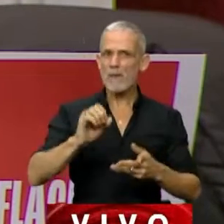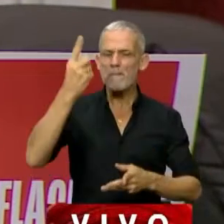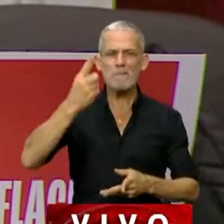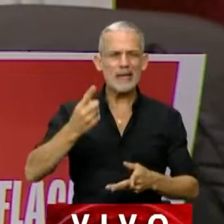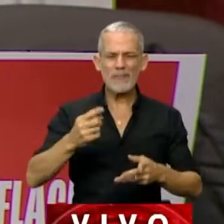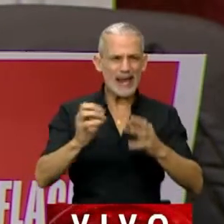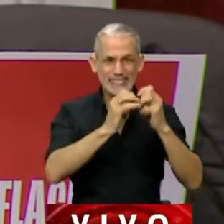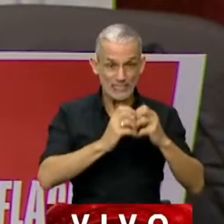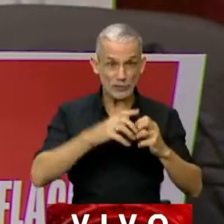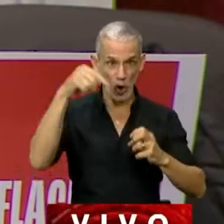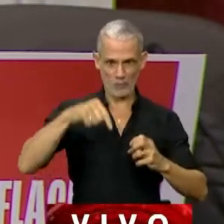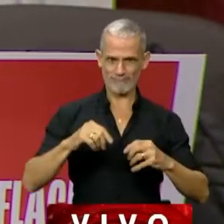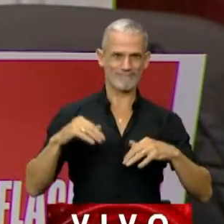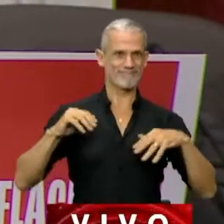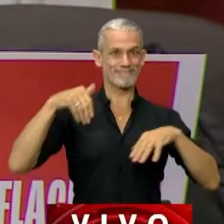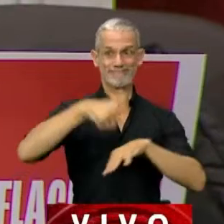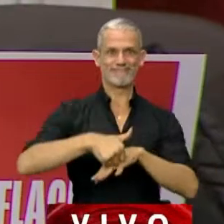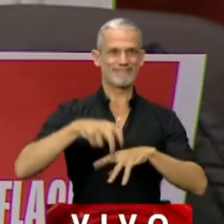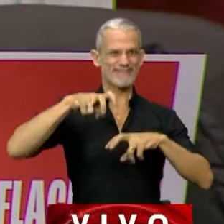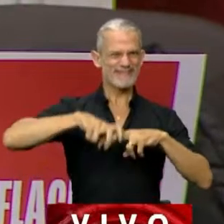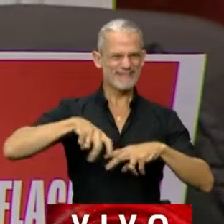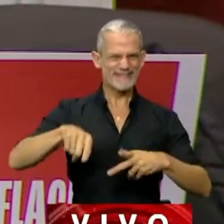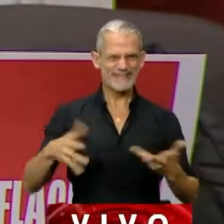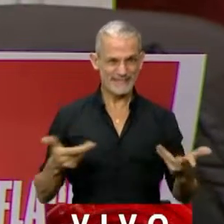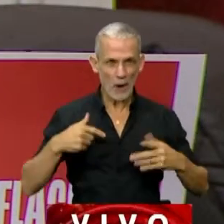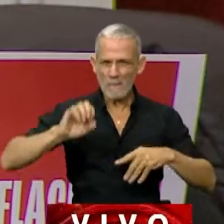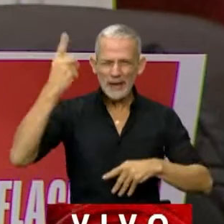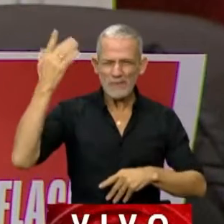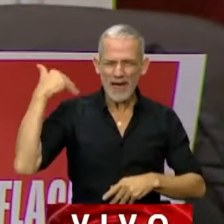primera sesión que entré a esta Cámara y que